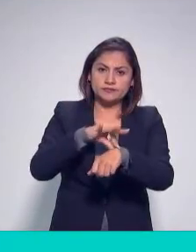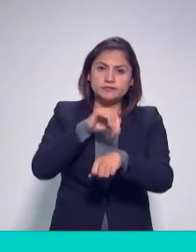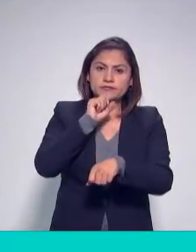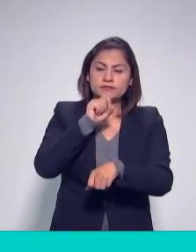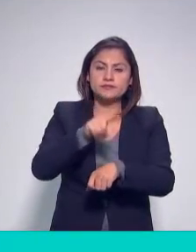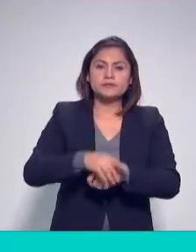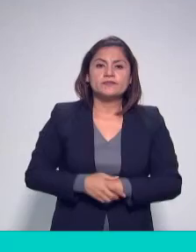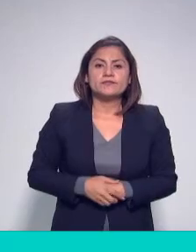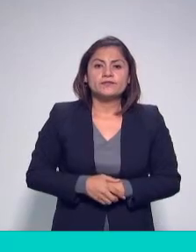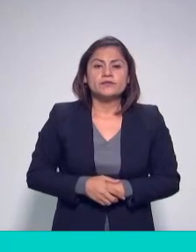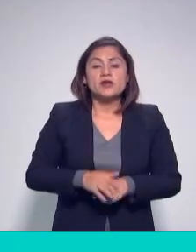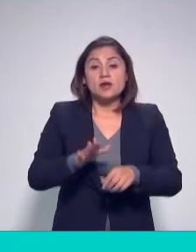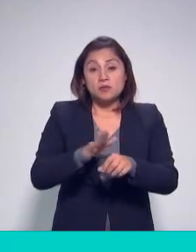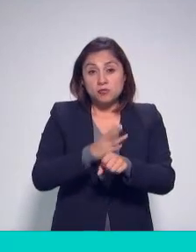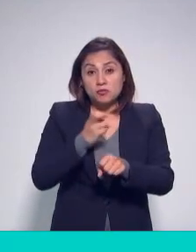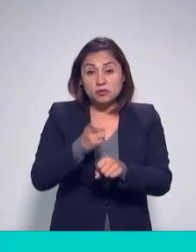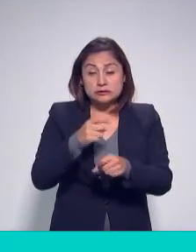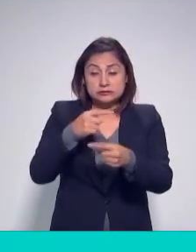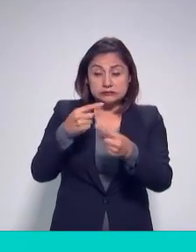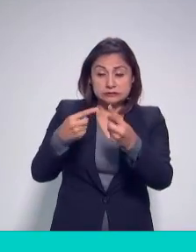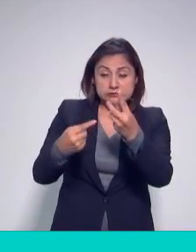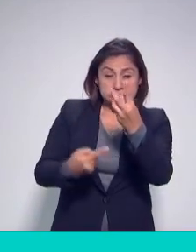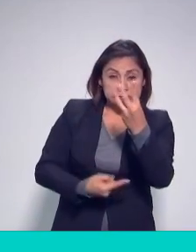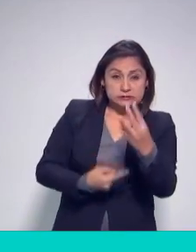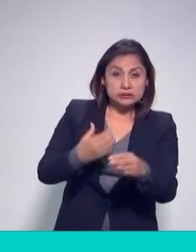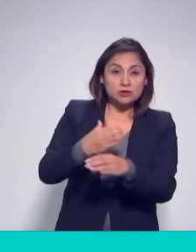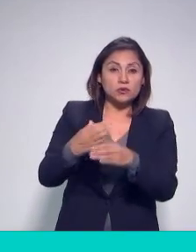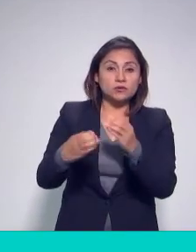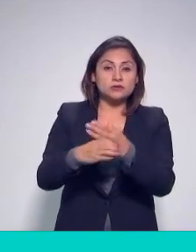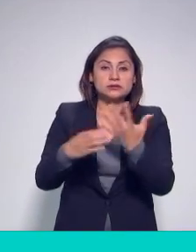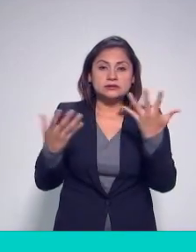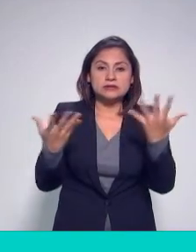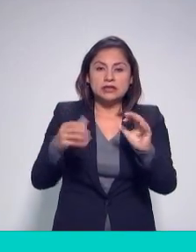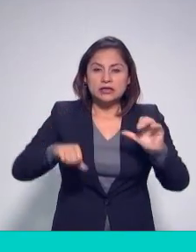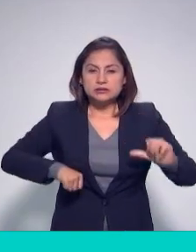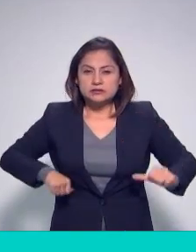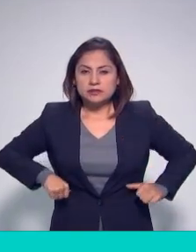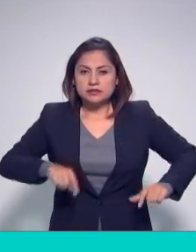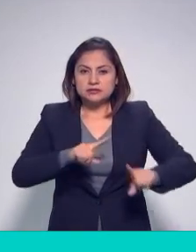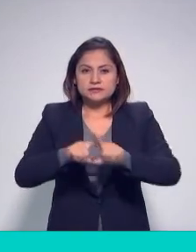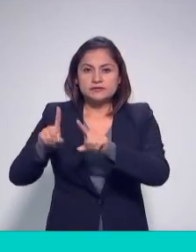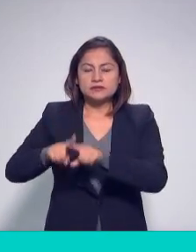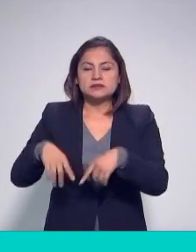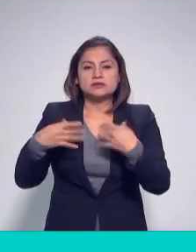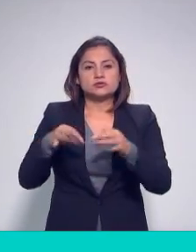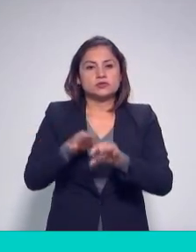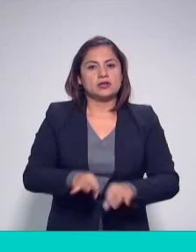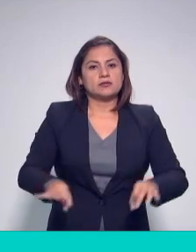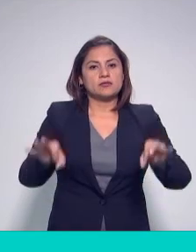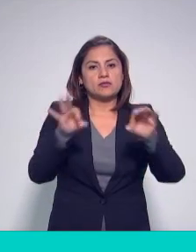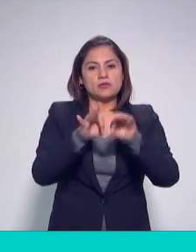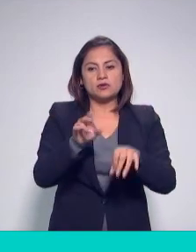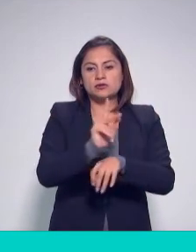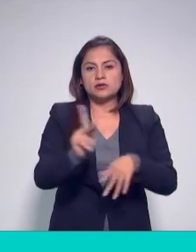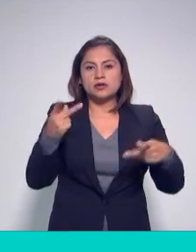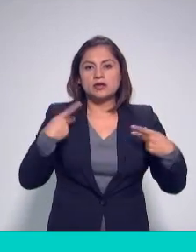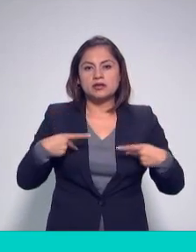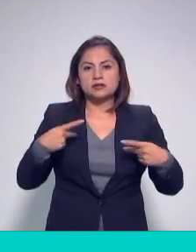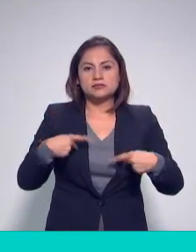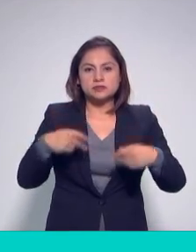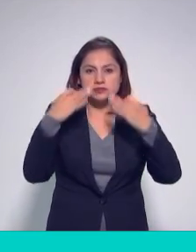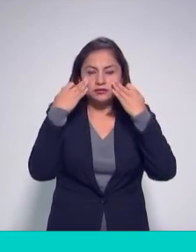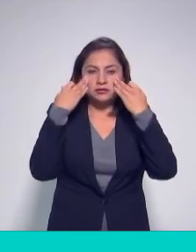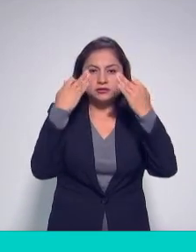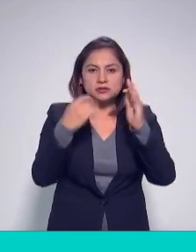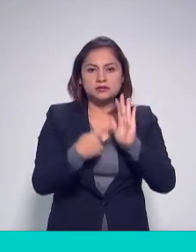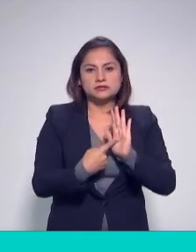Considero relevante que la ciudadanía conozca y esté informada de los planes de emergencia en la detección de tomas clandestinas